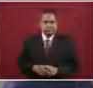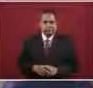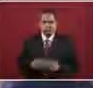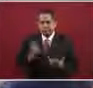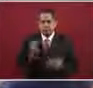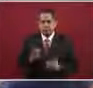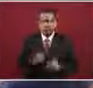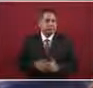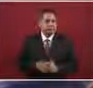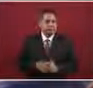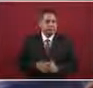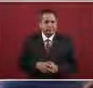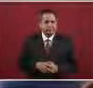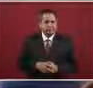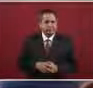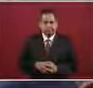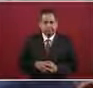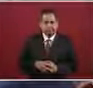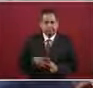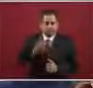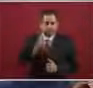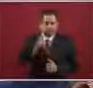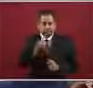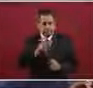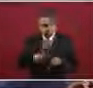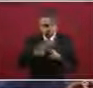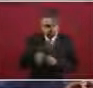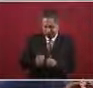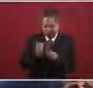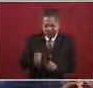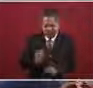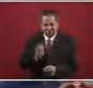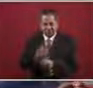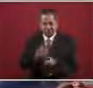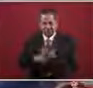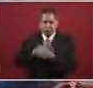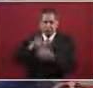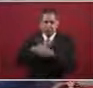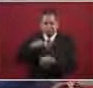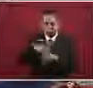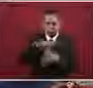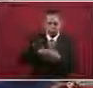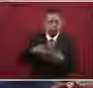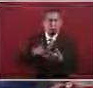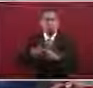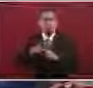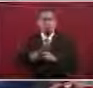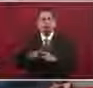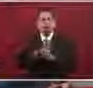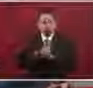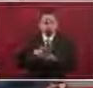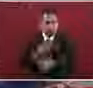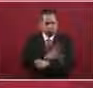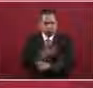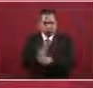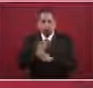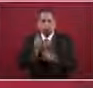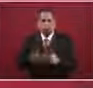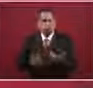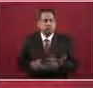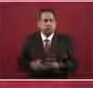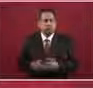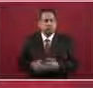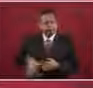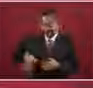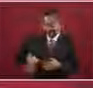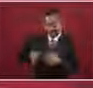¿Qué es lo que puede garantizar que haya elecciones limpias y libres? Bueno, lo que ya se